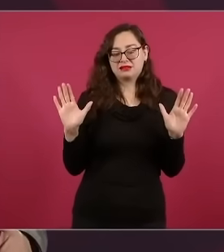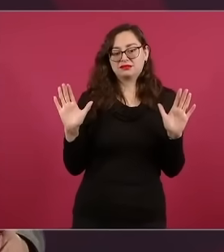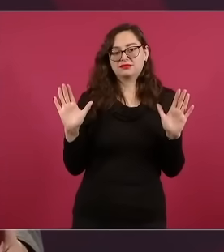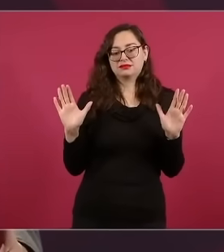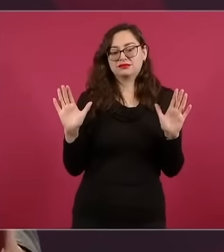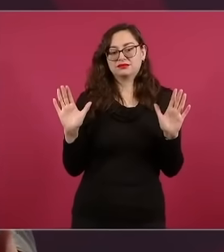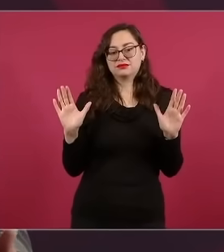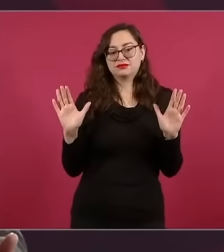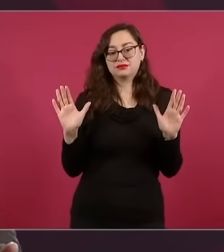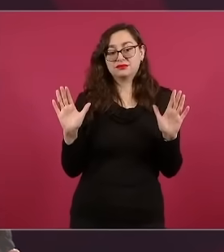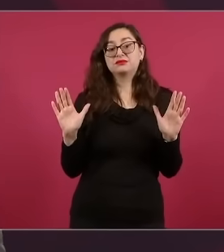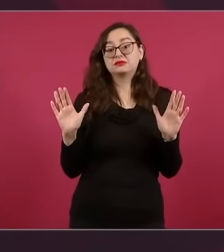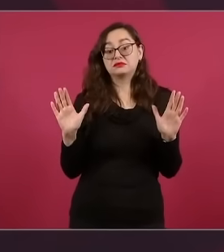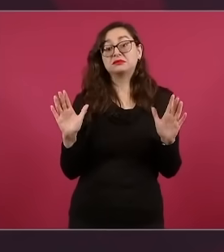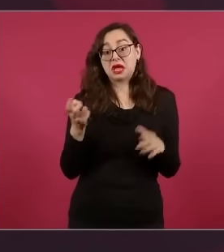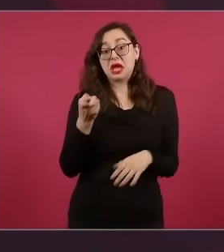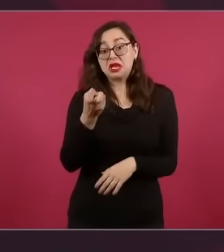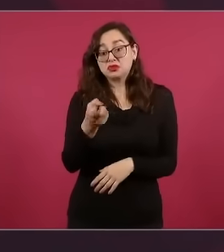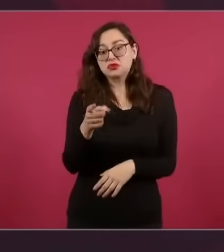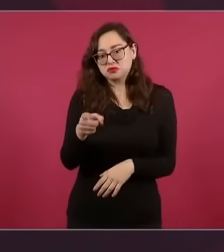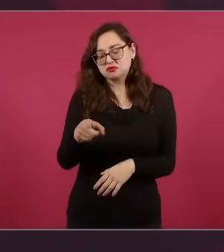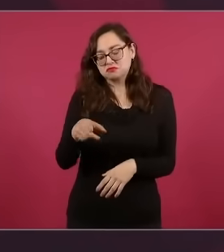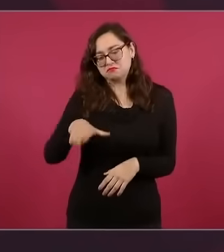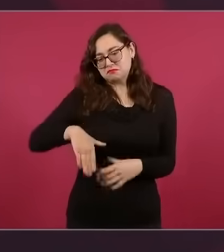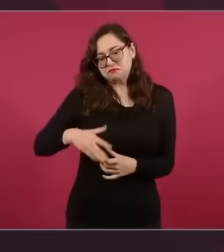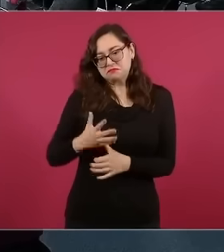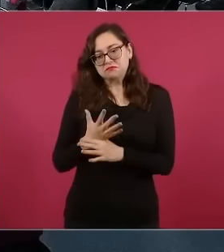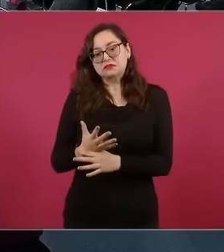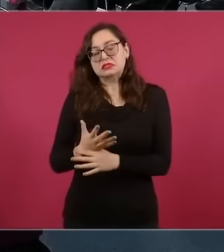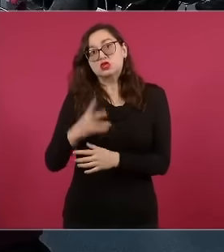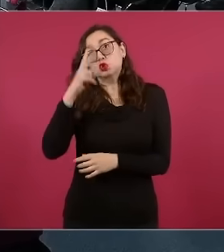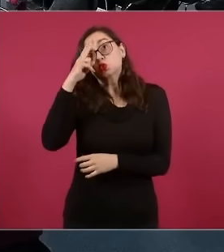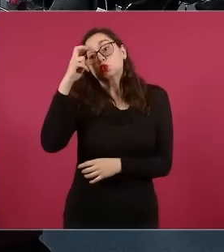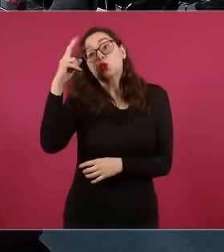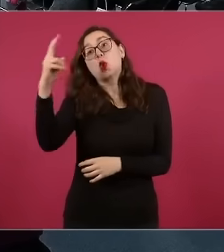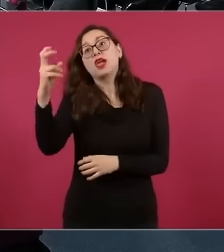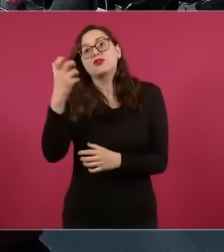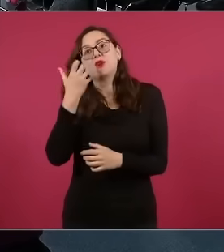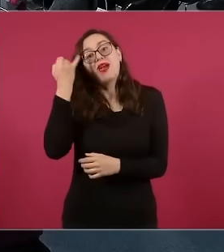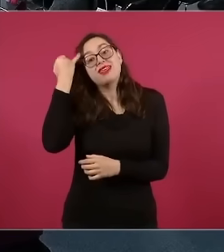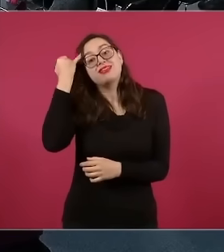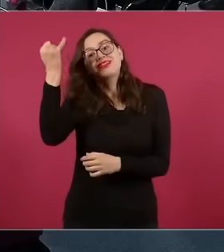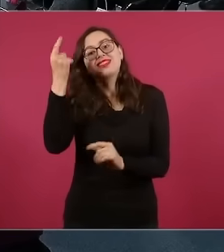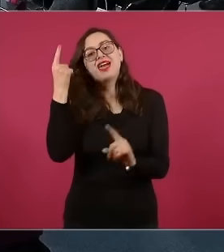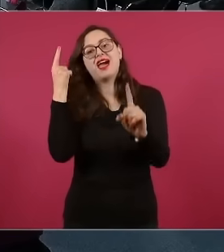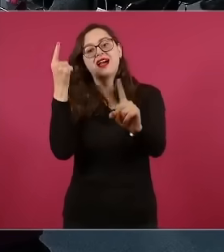Creo que es un ideal, como lo dices, hay que